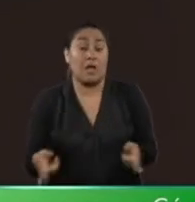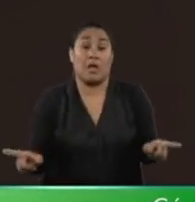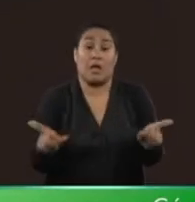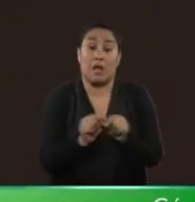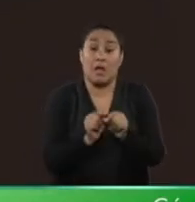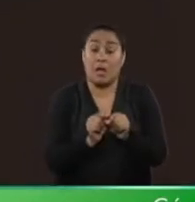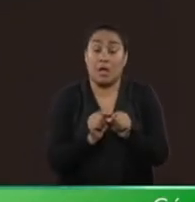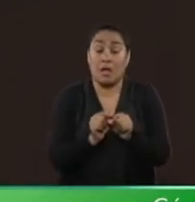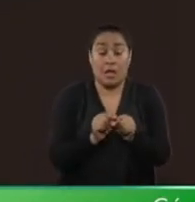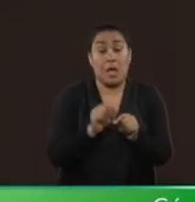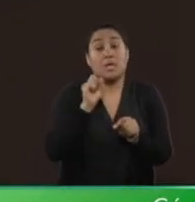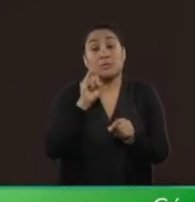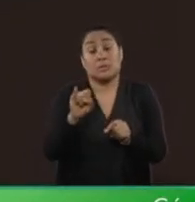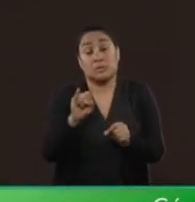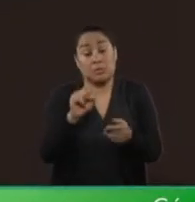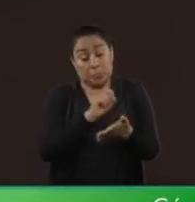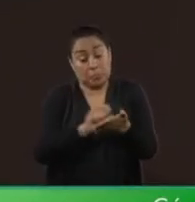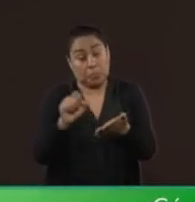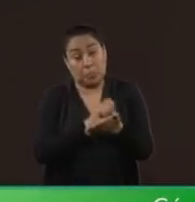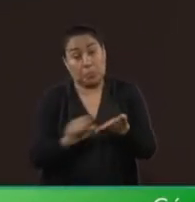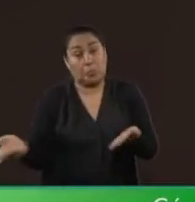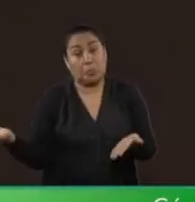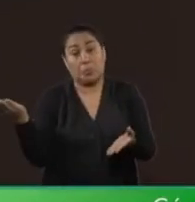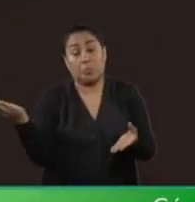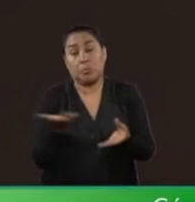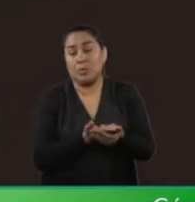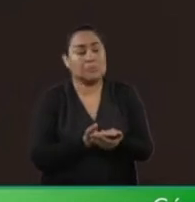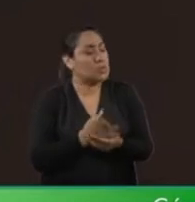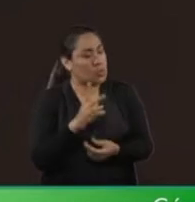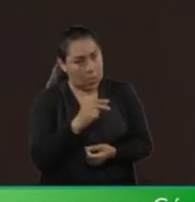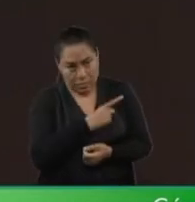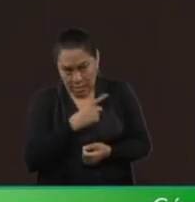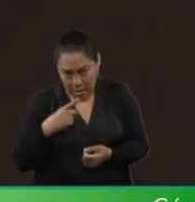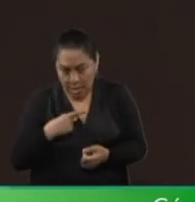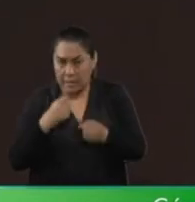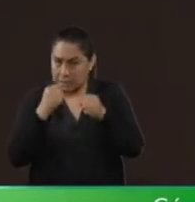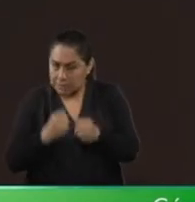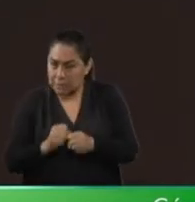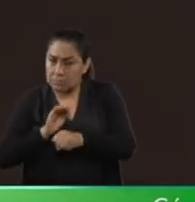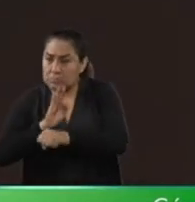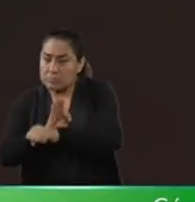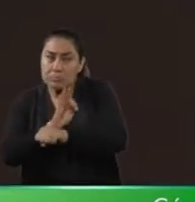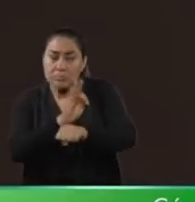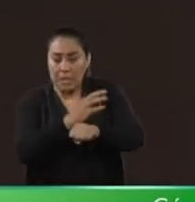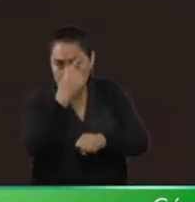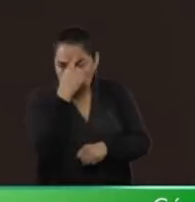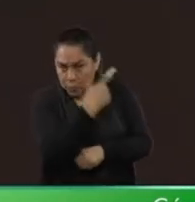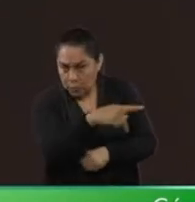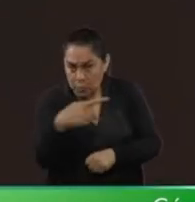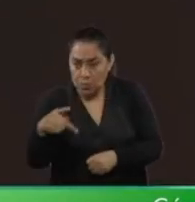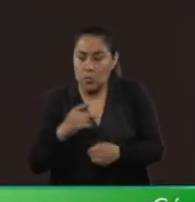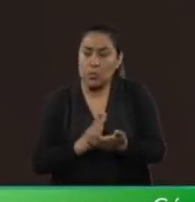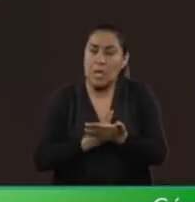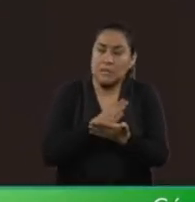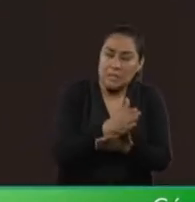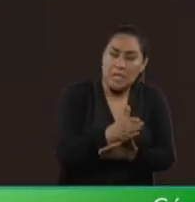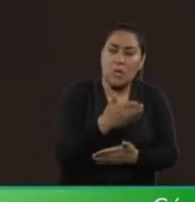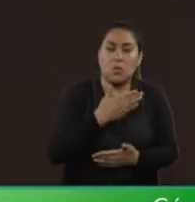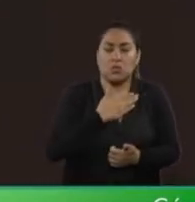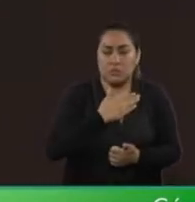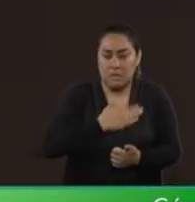en papel, sino que sea además una garantía de acceso a la justicia y desarrollar el proyecto de vida